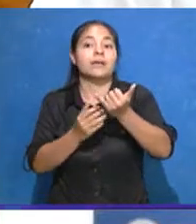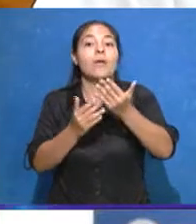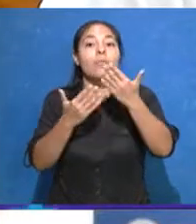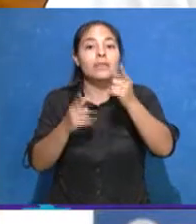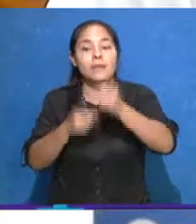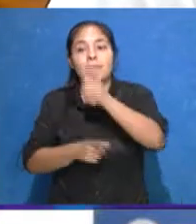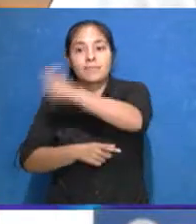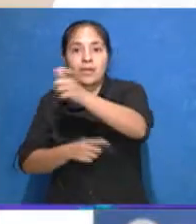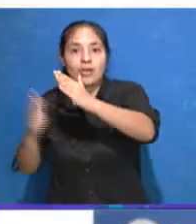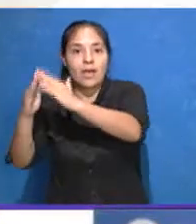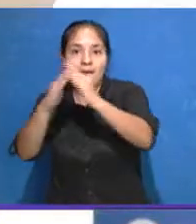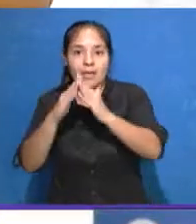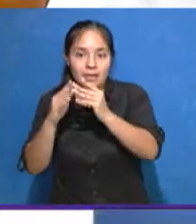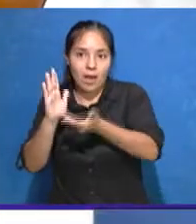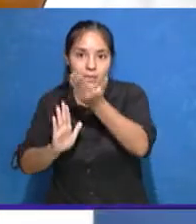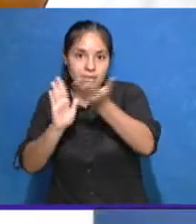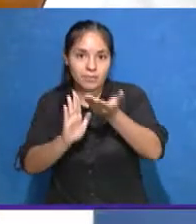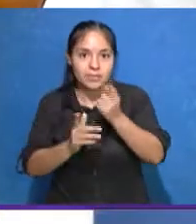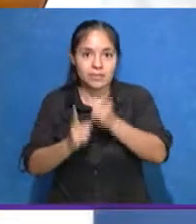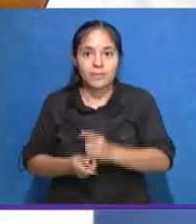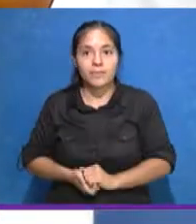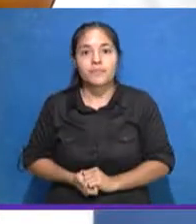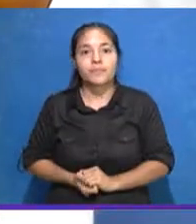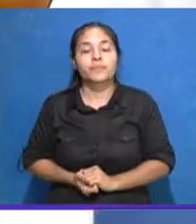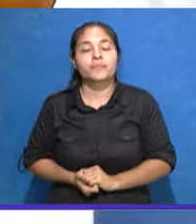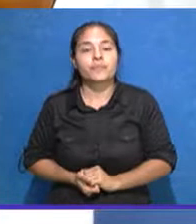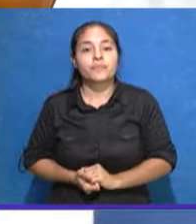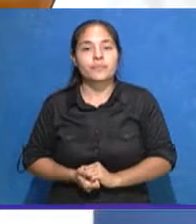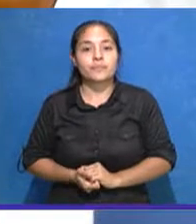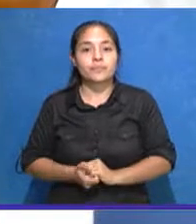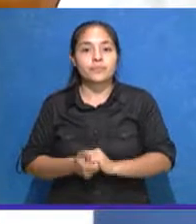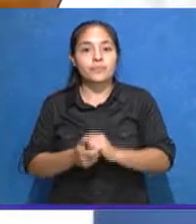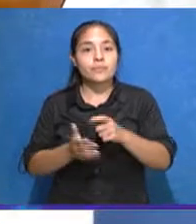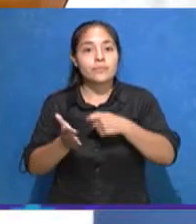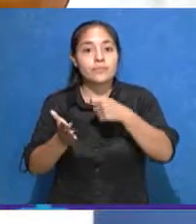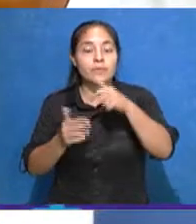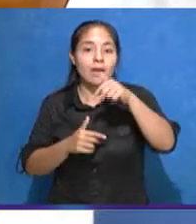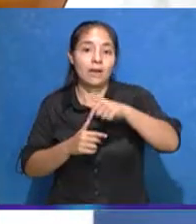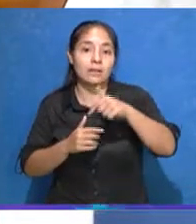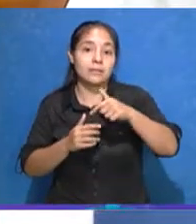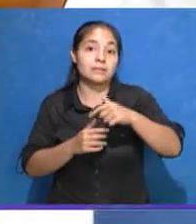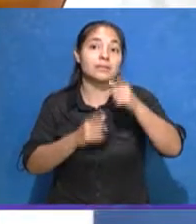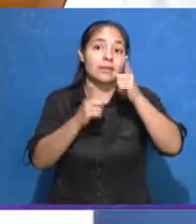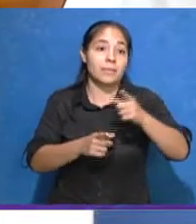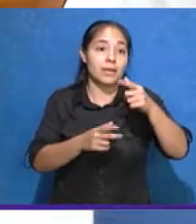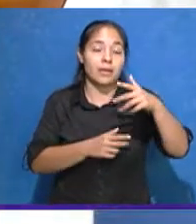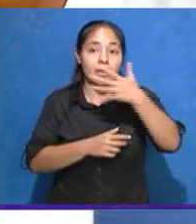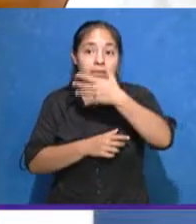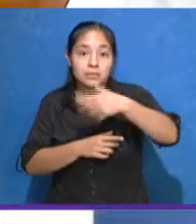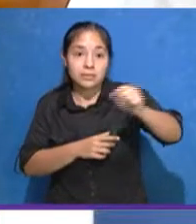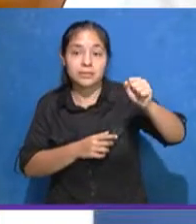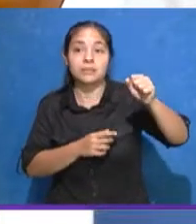a los usuarios que reciben la energía. Tarifa es costo de abastecimiento, generación, que es lo que se actualiza ahora, transporte, que en esta ocasión no ha